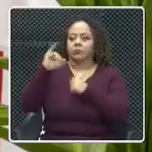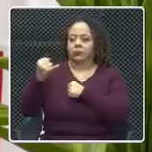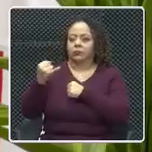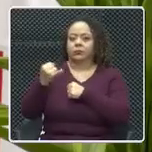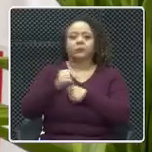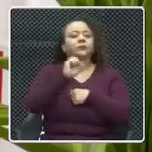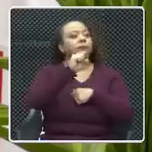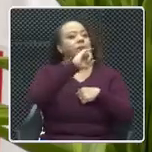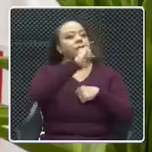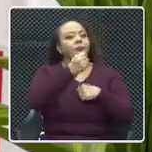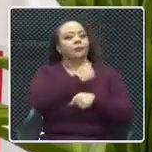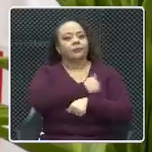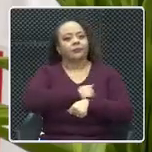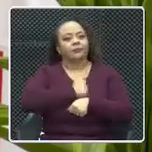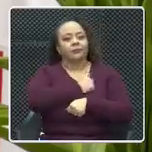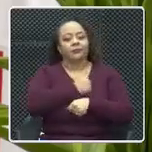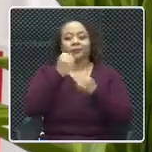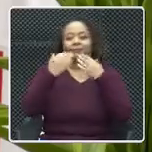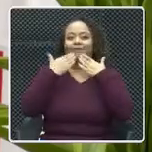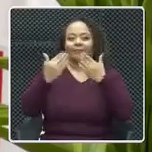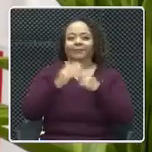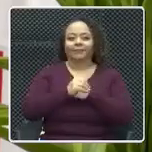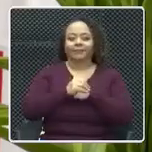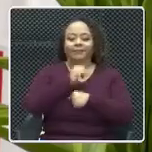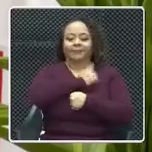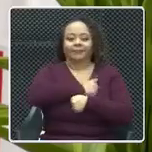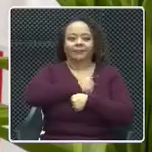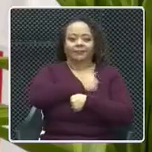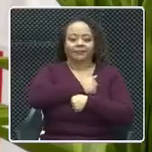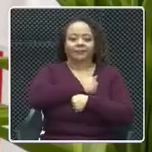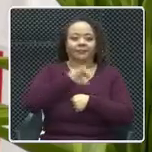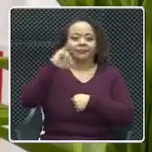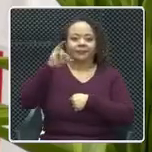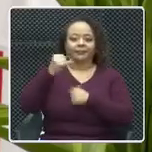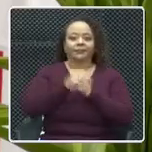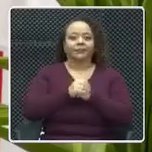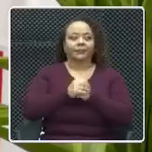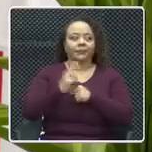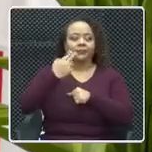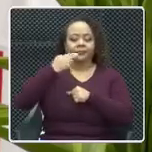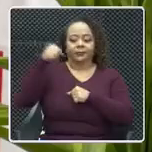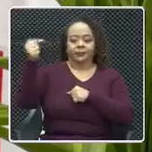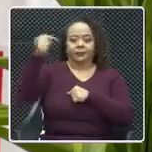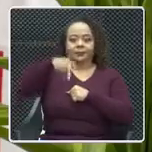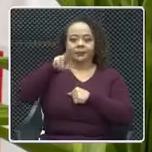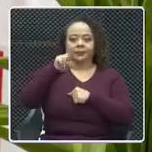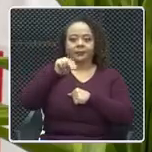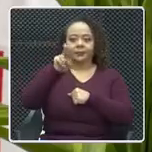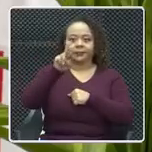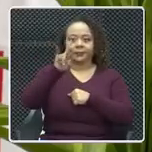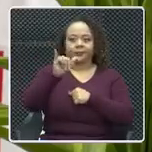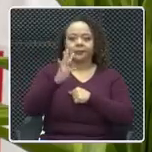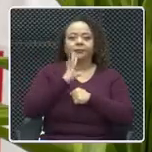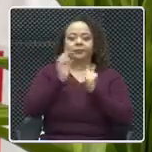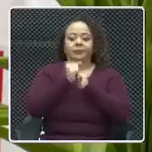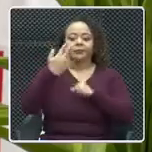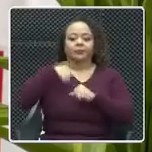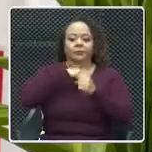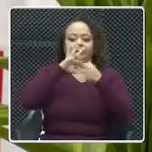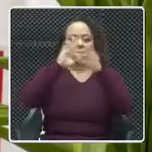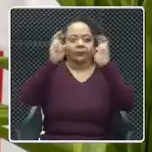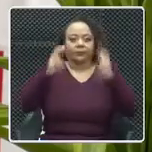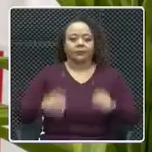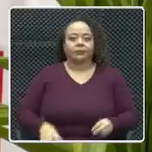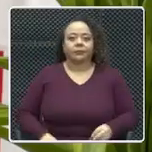jueves. Sí, perdón, muchísimas gracias. Perdón, el día jueves es que estará Nuri hablando con nosotros sobre este